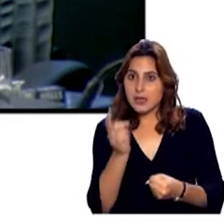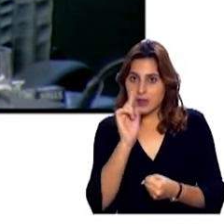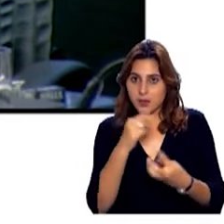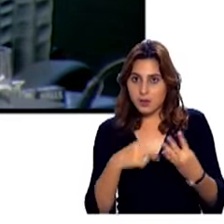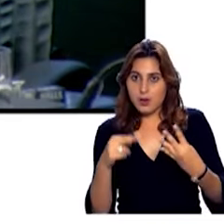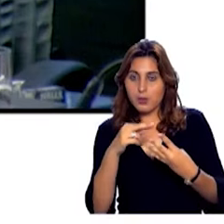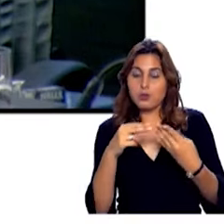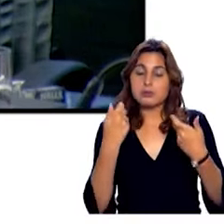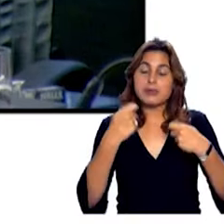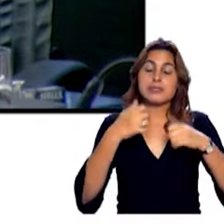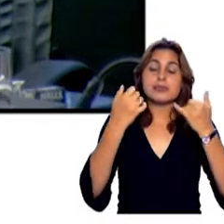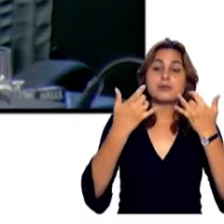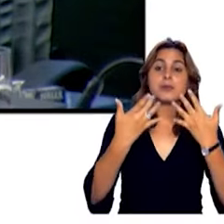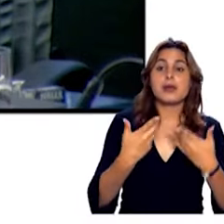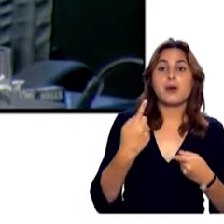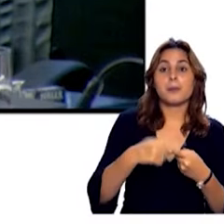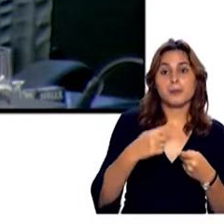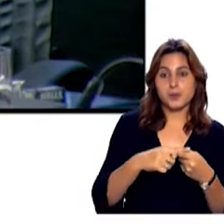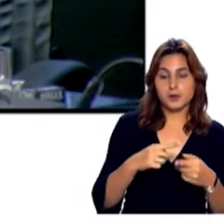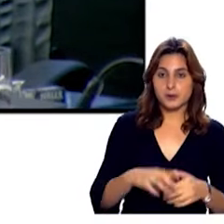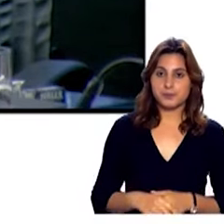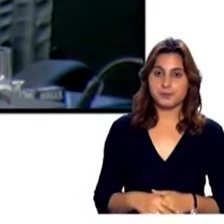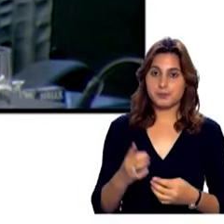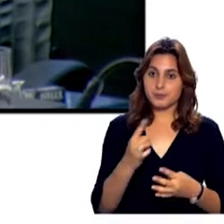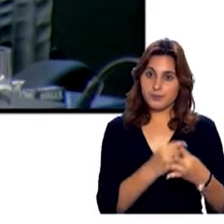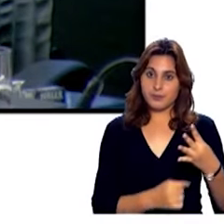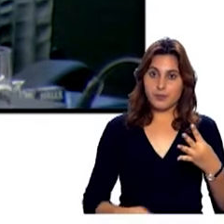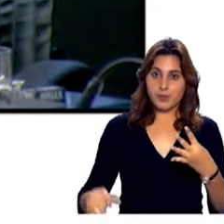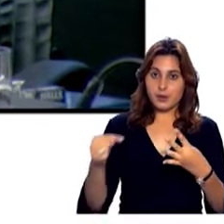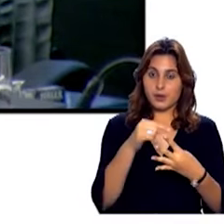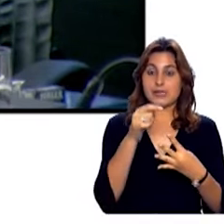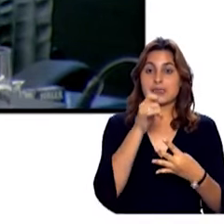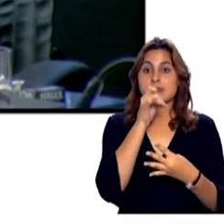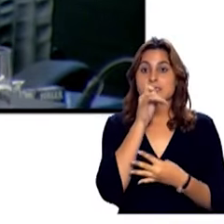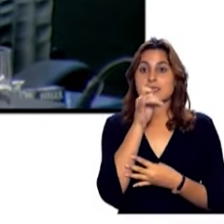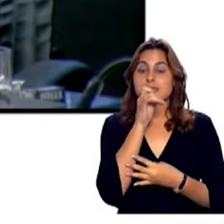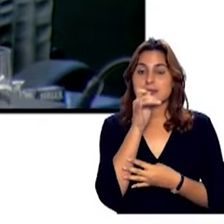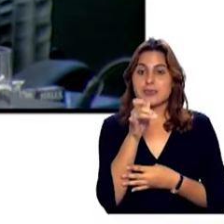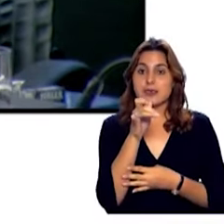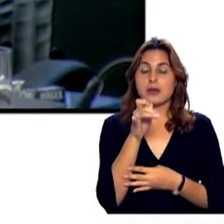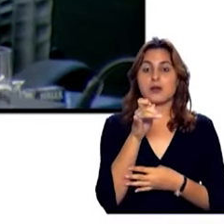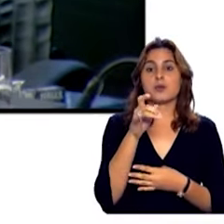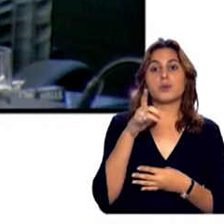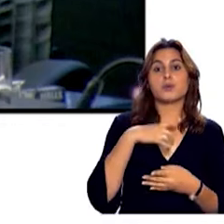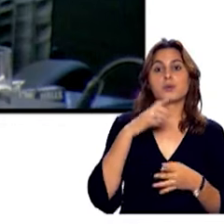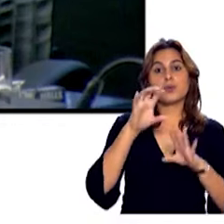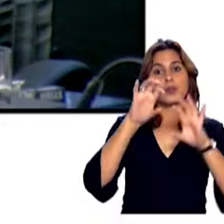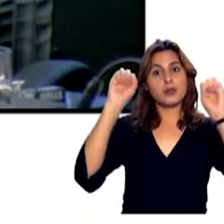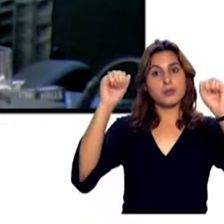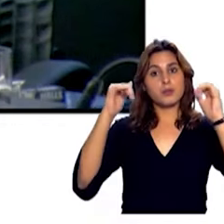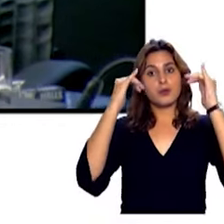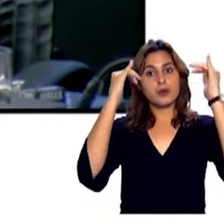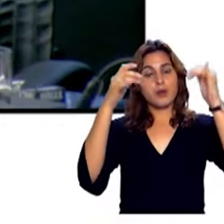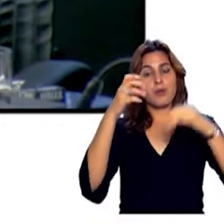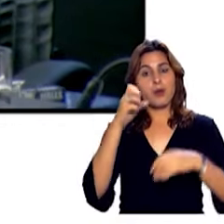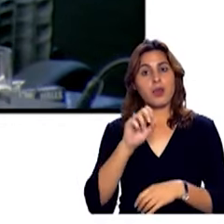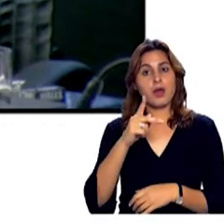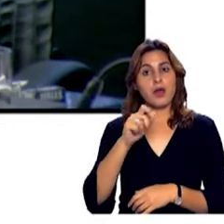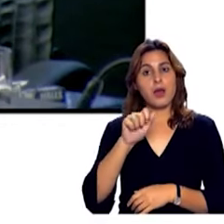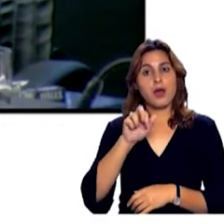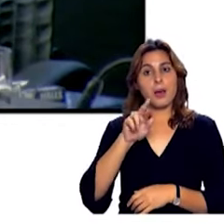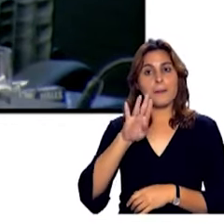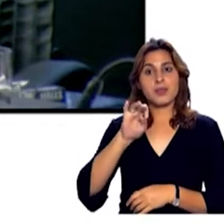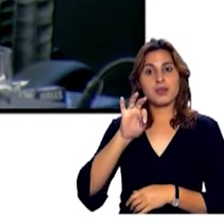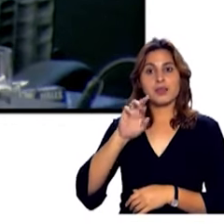tribunal es arbitraria Y injustificada que habría recurrir en Amparo ante el tribunal constitucional y